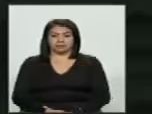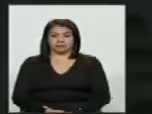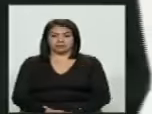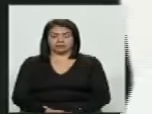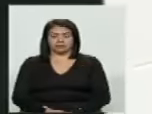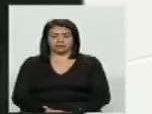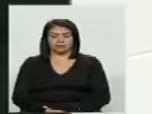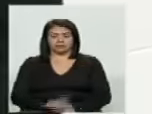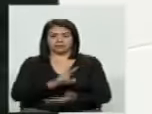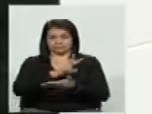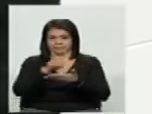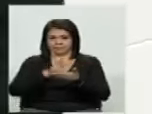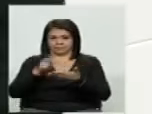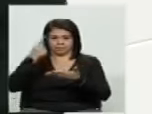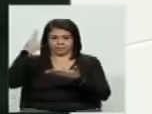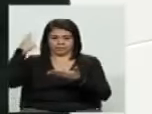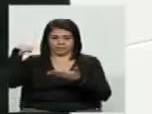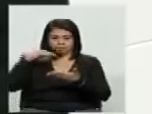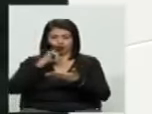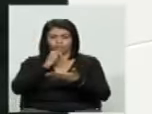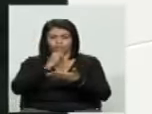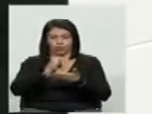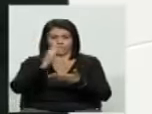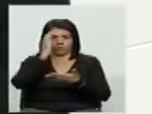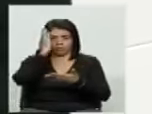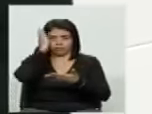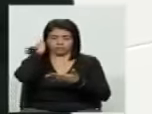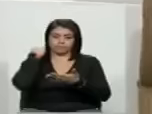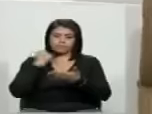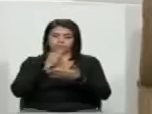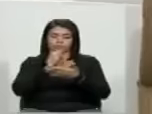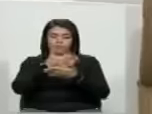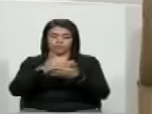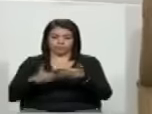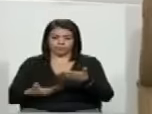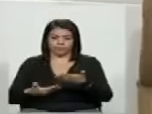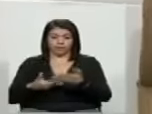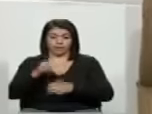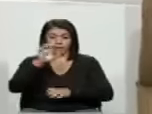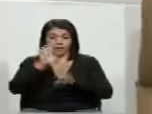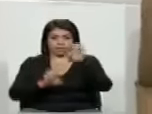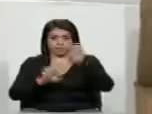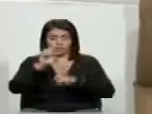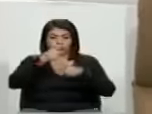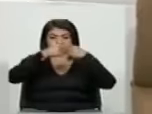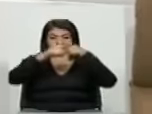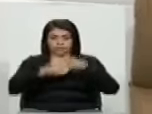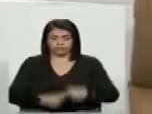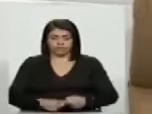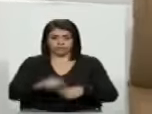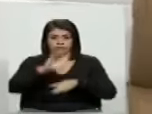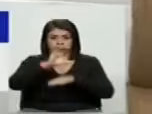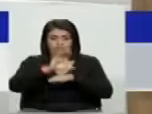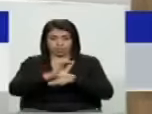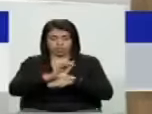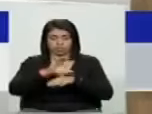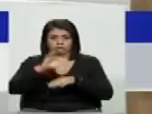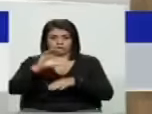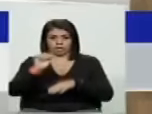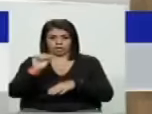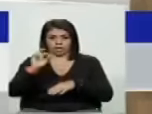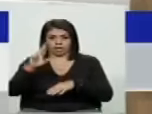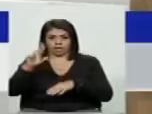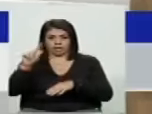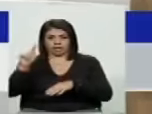Yo estaba leyendo ayer el informe de la auditoría que hizo el Centro Carter del